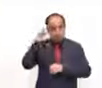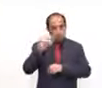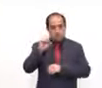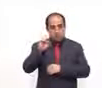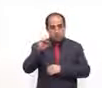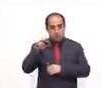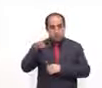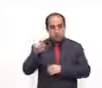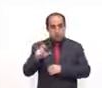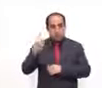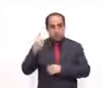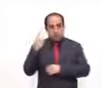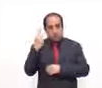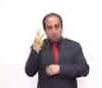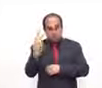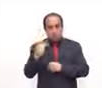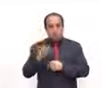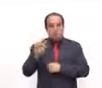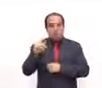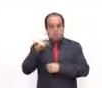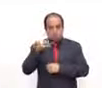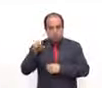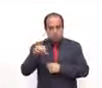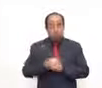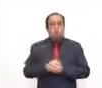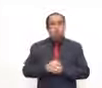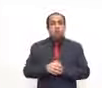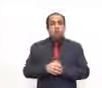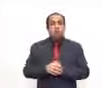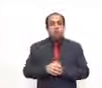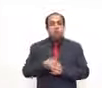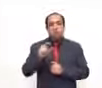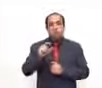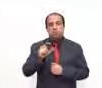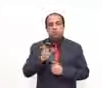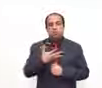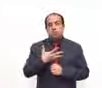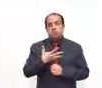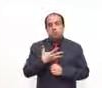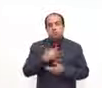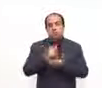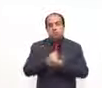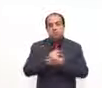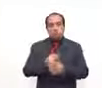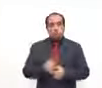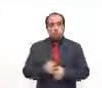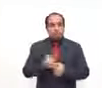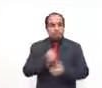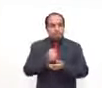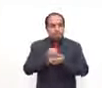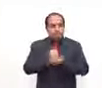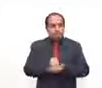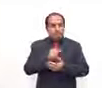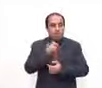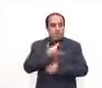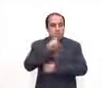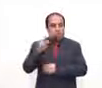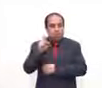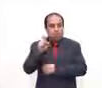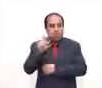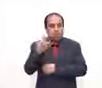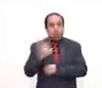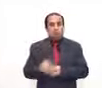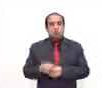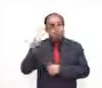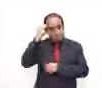22 Batallón, ahí en Chivatito, de 24 camas de terapia intensiva, y además 150 camas con gases medicinales para